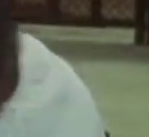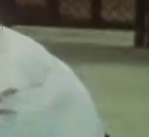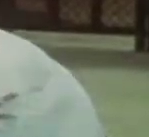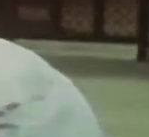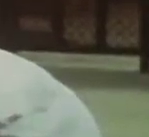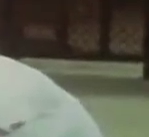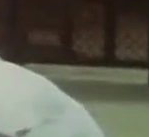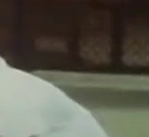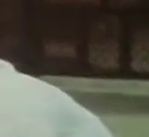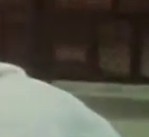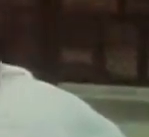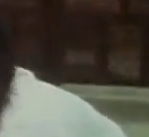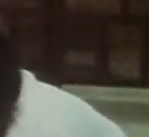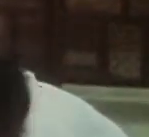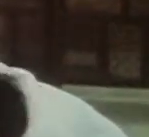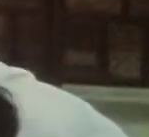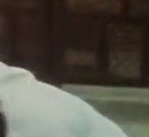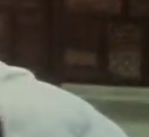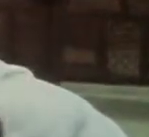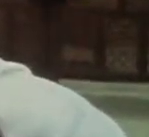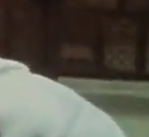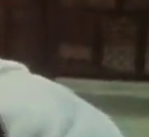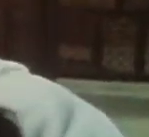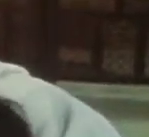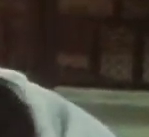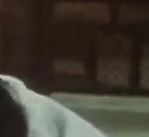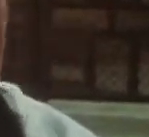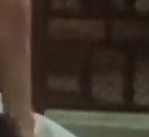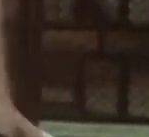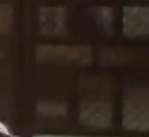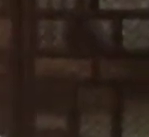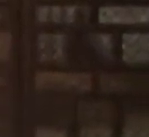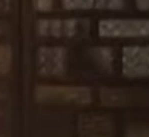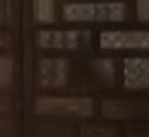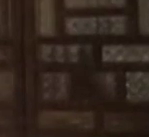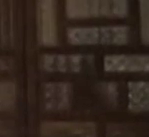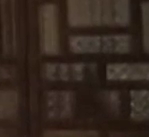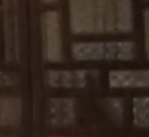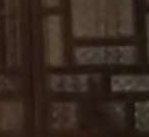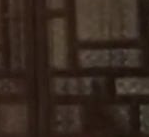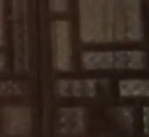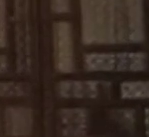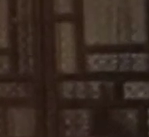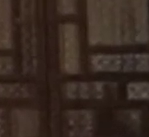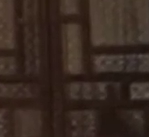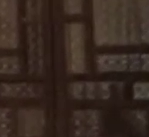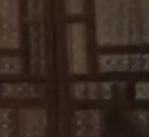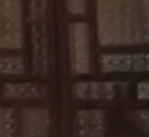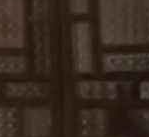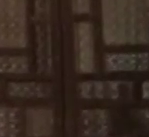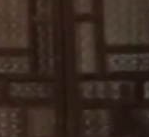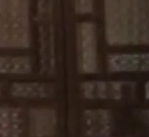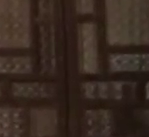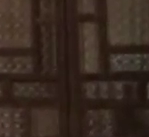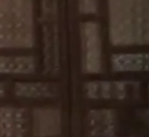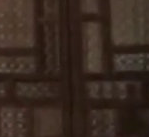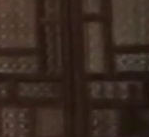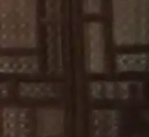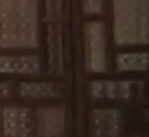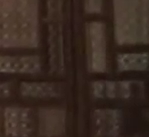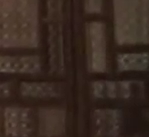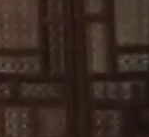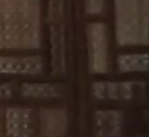¿cierto? Sí, ¿qué haces, flaca? ¿Qué estás haciendo? Ajá. Ay. ¿Y qué?